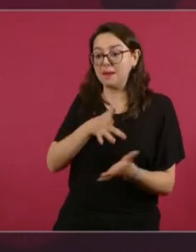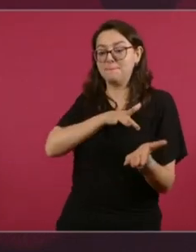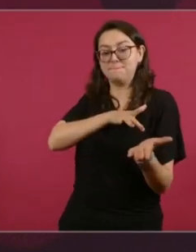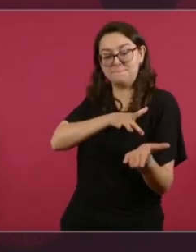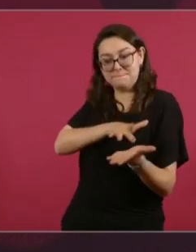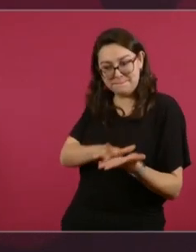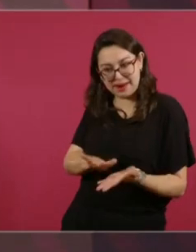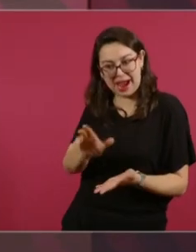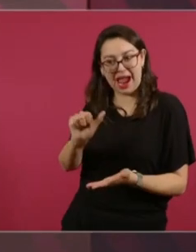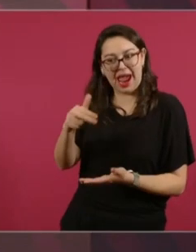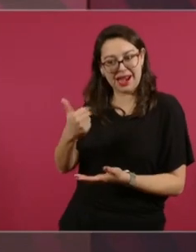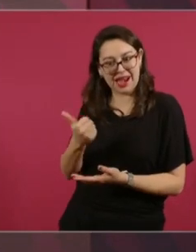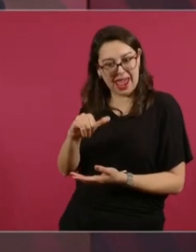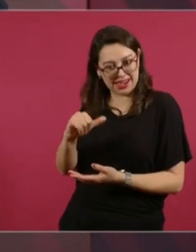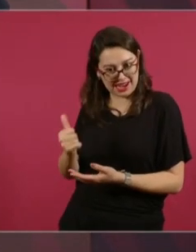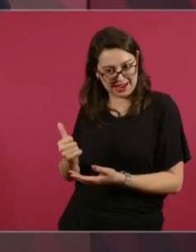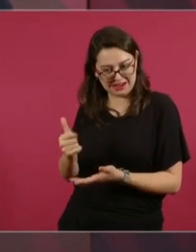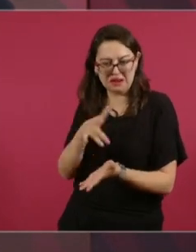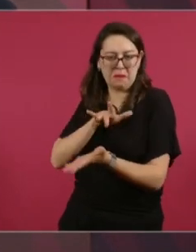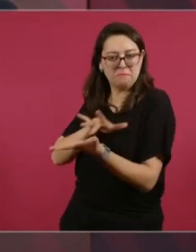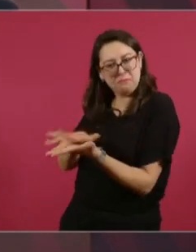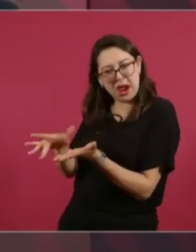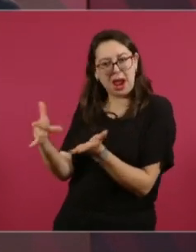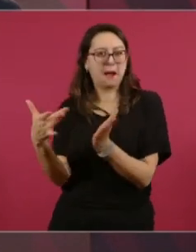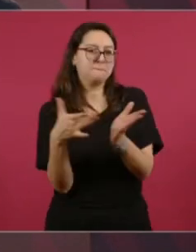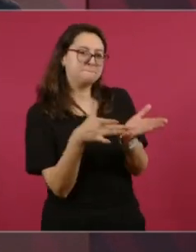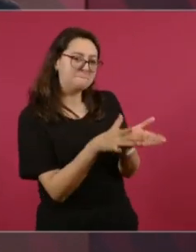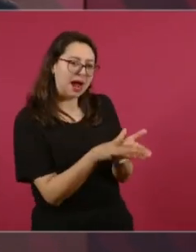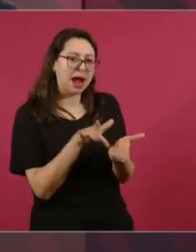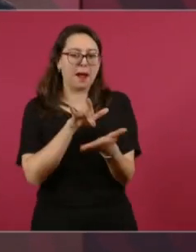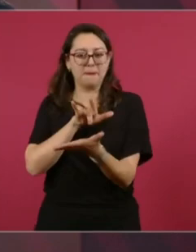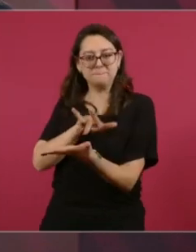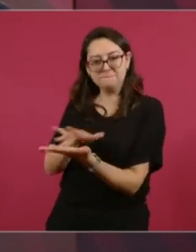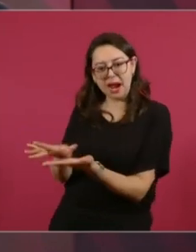en el 18, pero no se pudo.